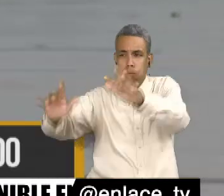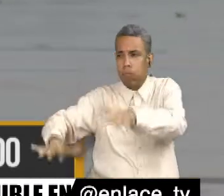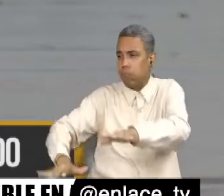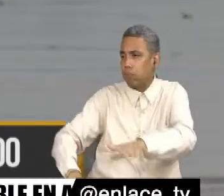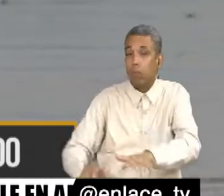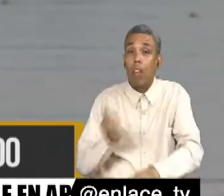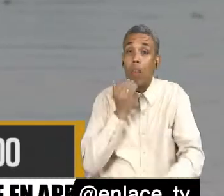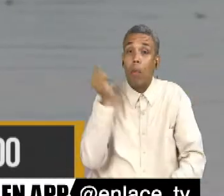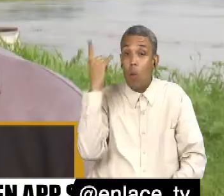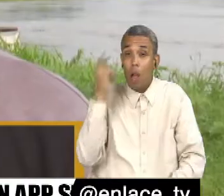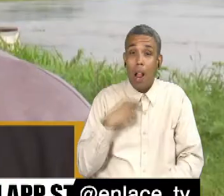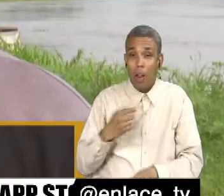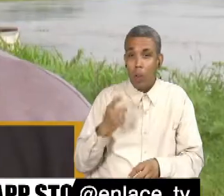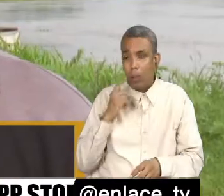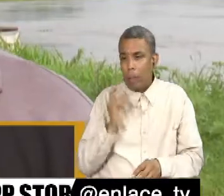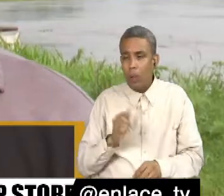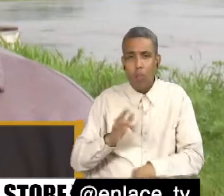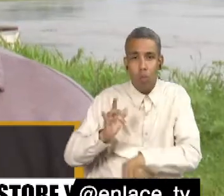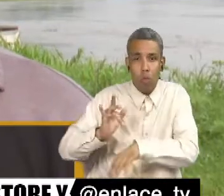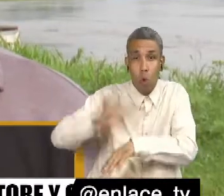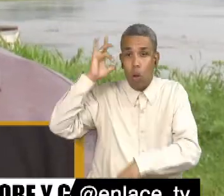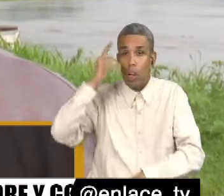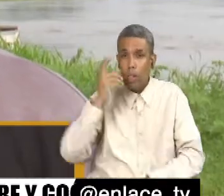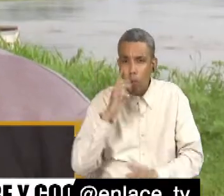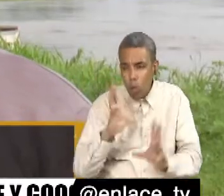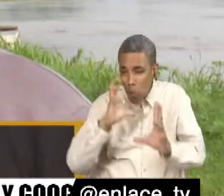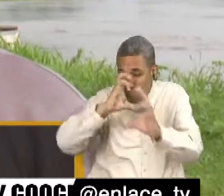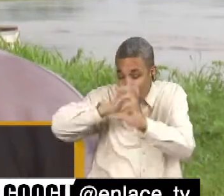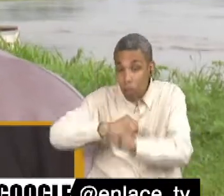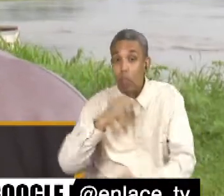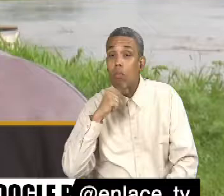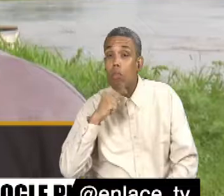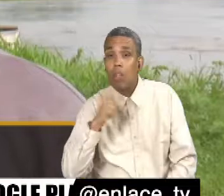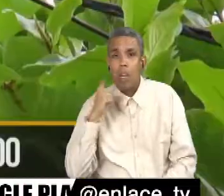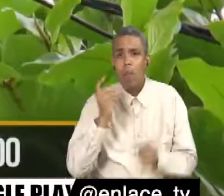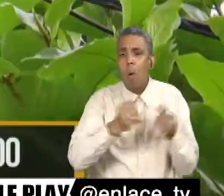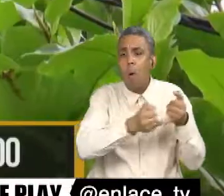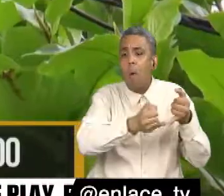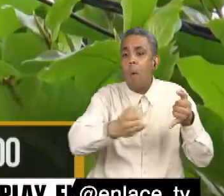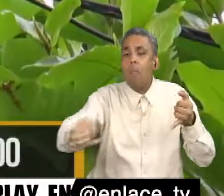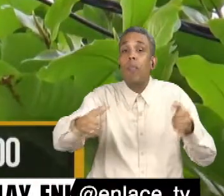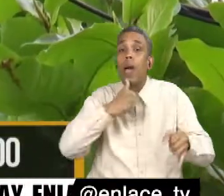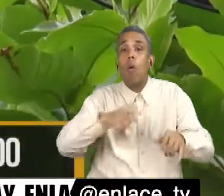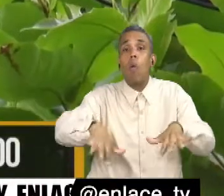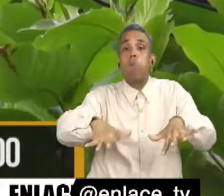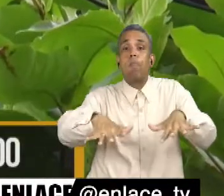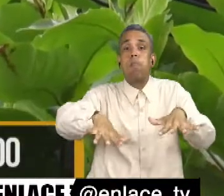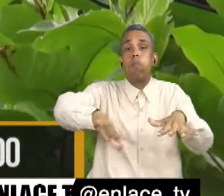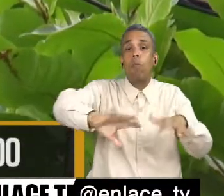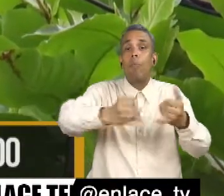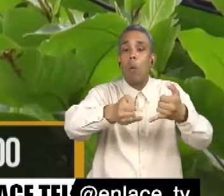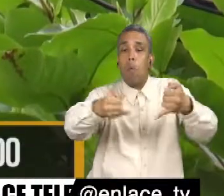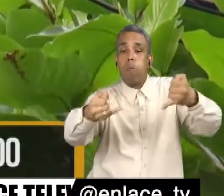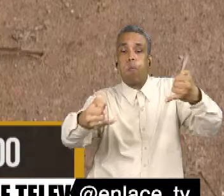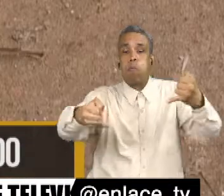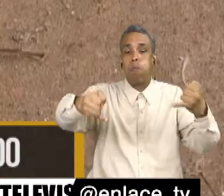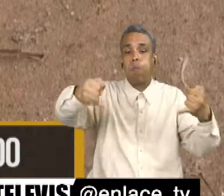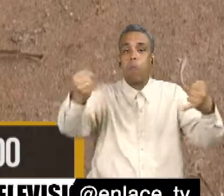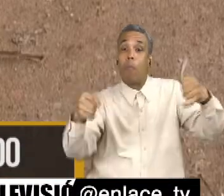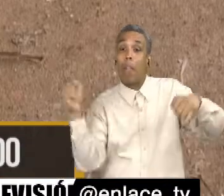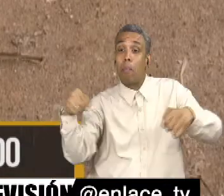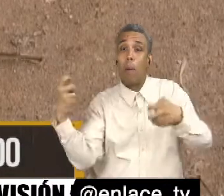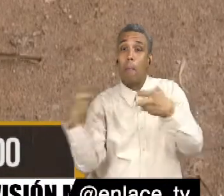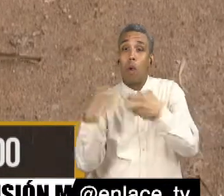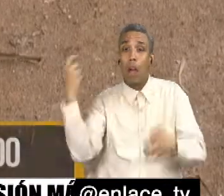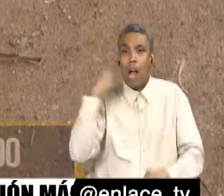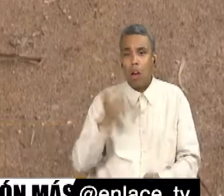haber un accidente. Pues no tengo muy entendido, pero sí es de alto voltaje. Se requiere la intervención de la empresa electrificadora de Santander para